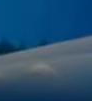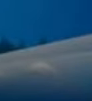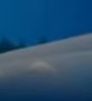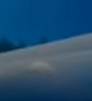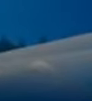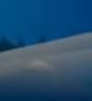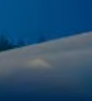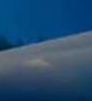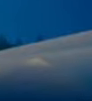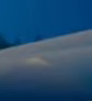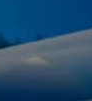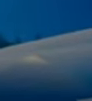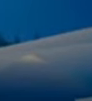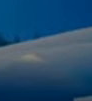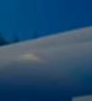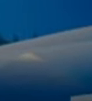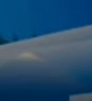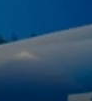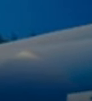Espacio promocional.